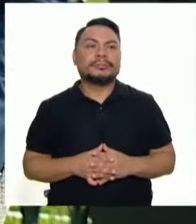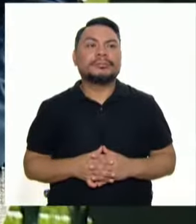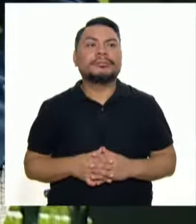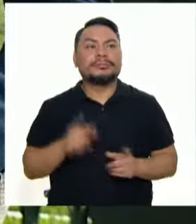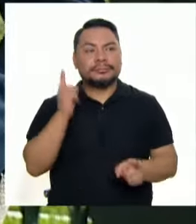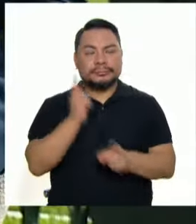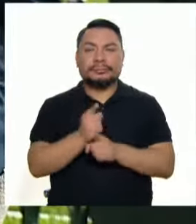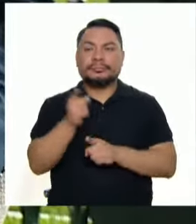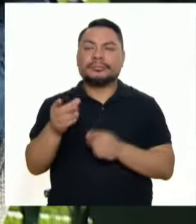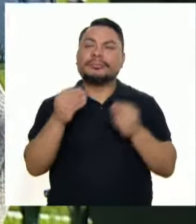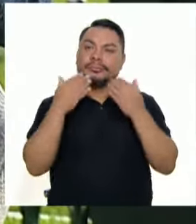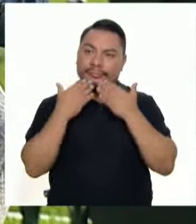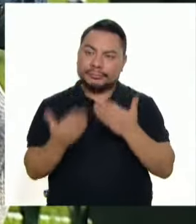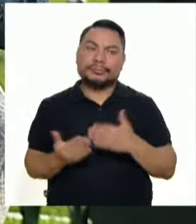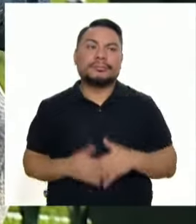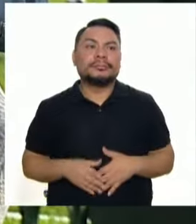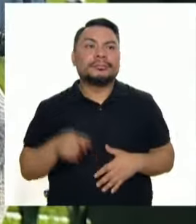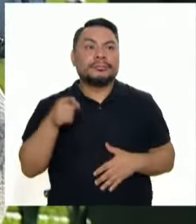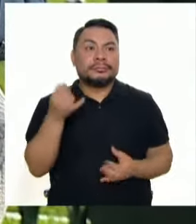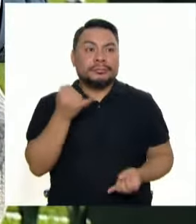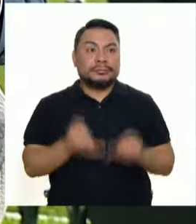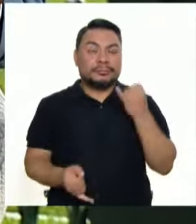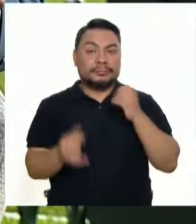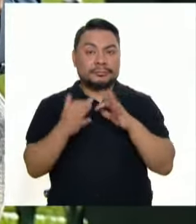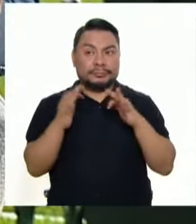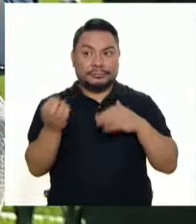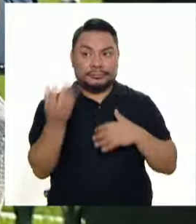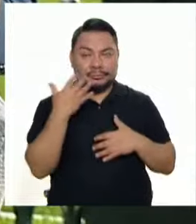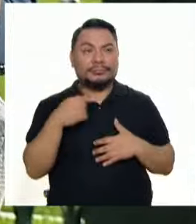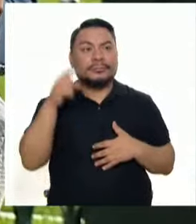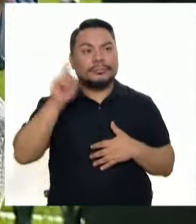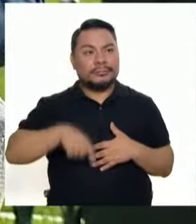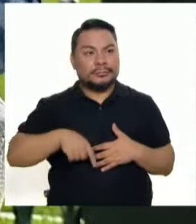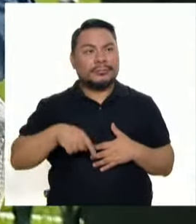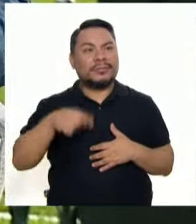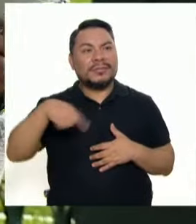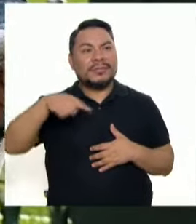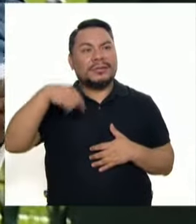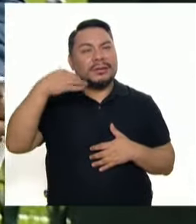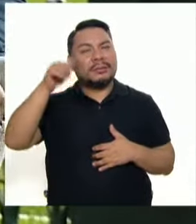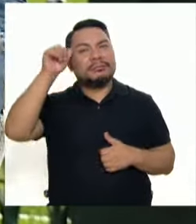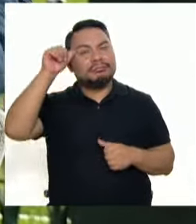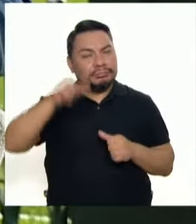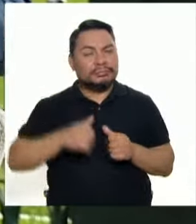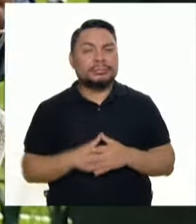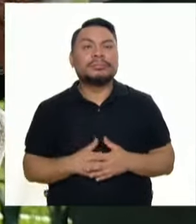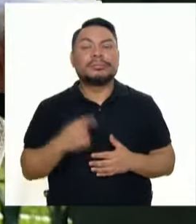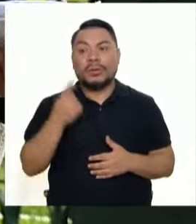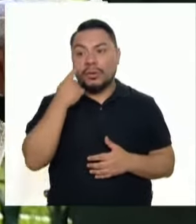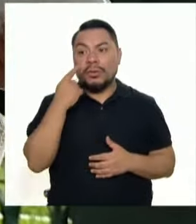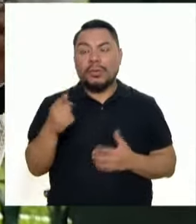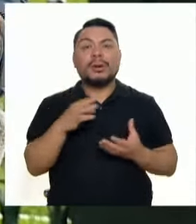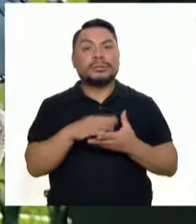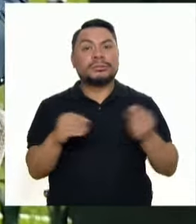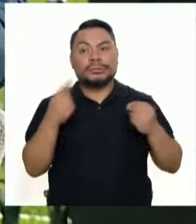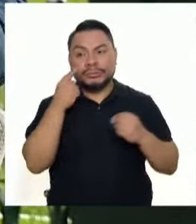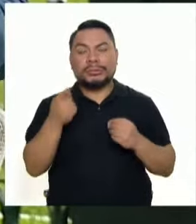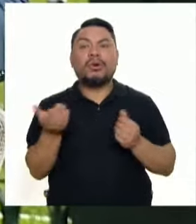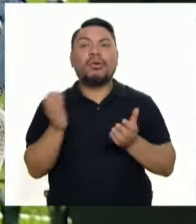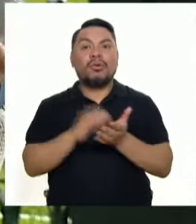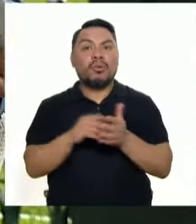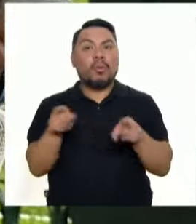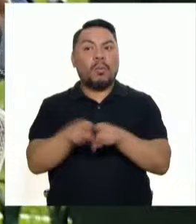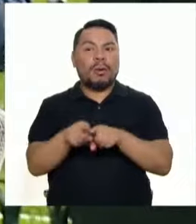Correcto, Vanessa, muchas gracias. Y esa última frase es la que debemos siempre peregrinizar, ¿no? Hay que conocer la historia para no volverla